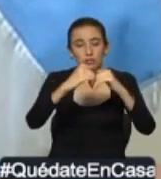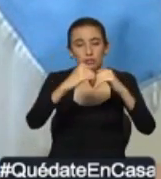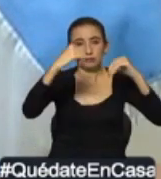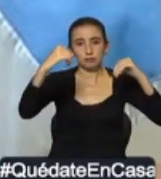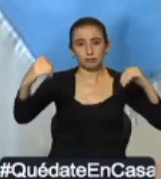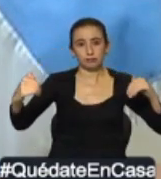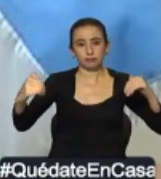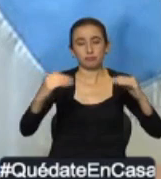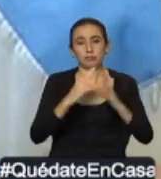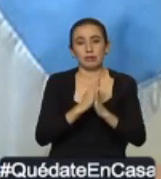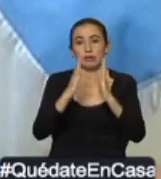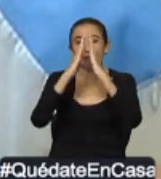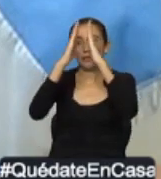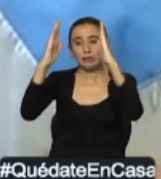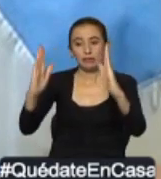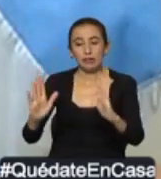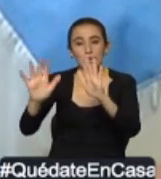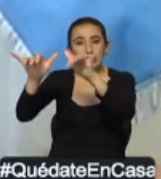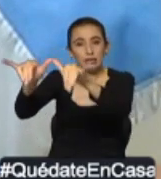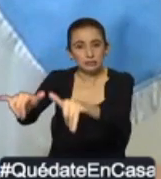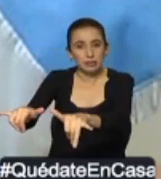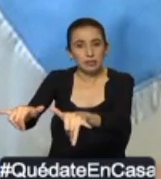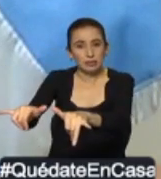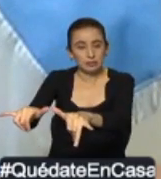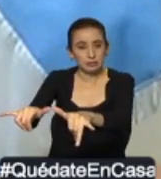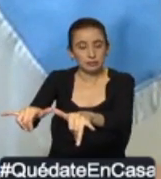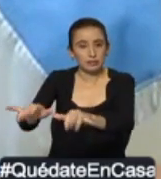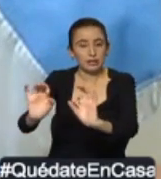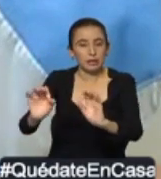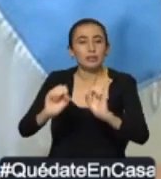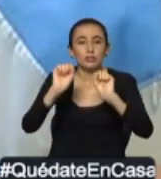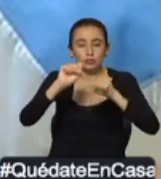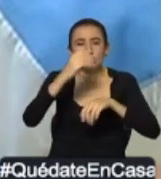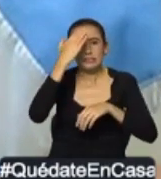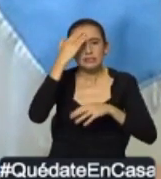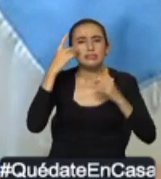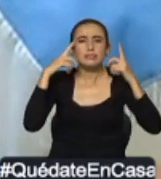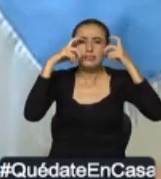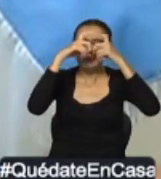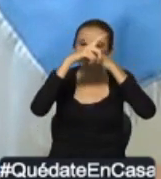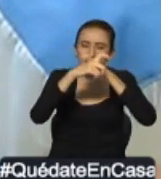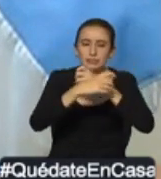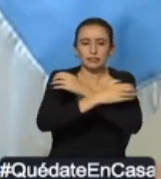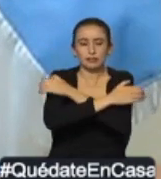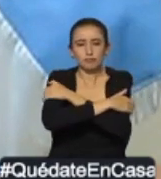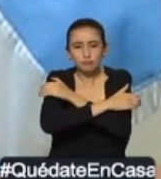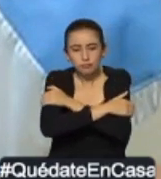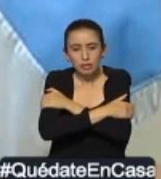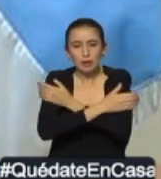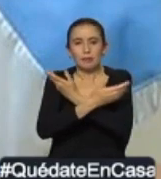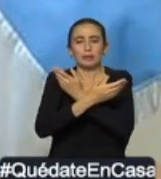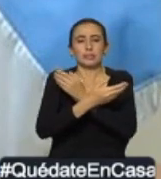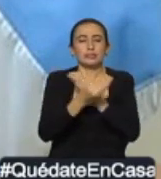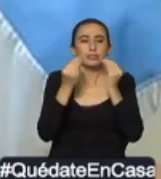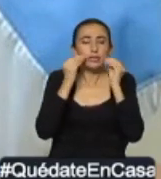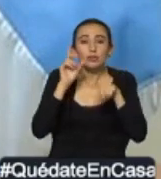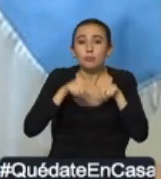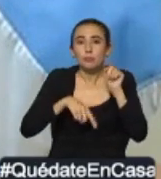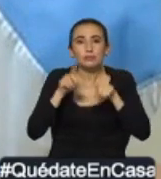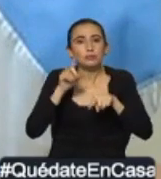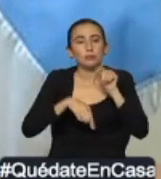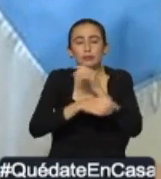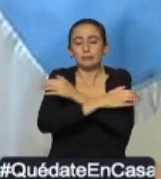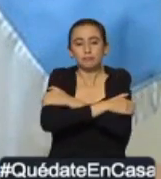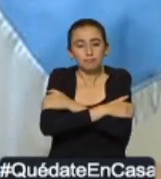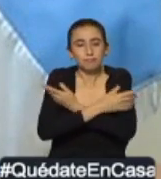situación de quedarse en la casa sin poder estrechar la mano abrazar a los seres queridos es absolutamente necesaria